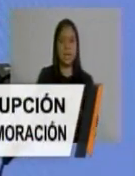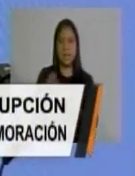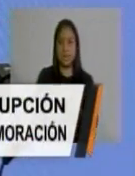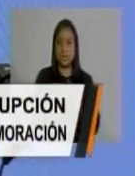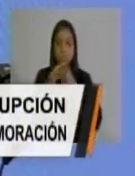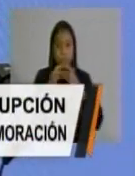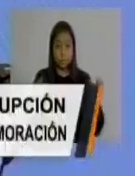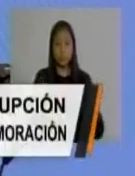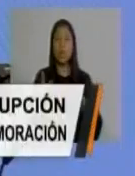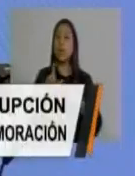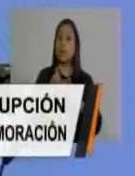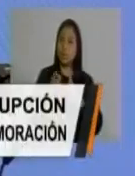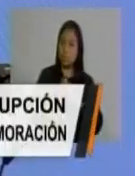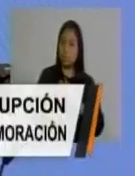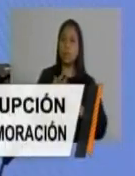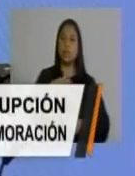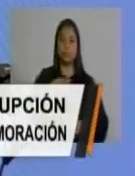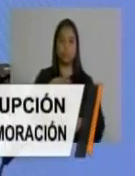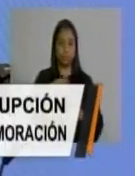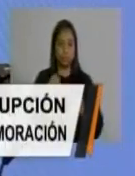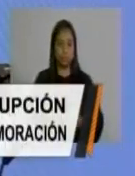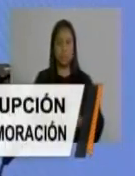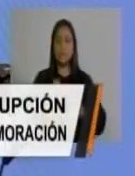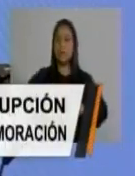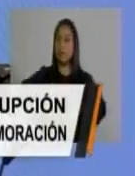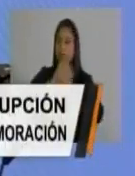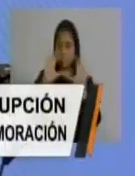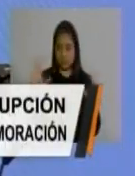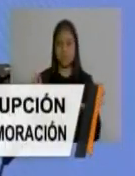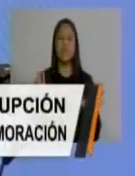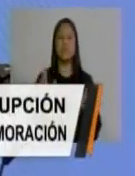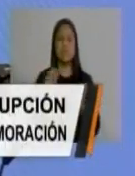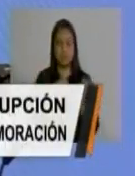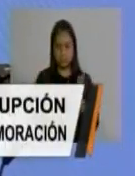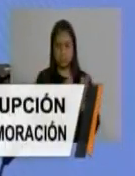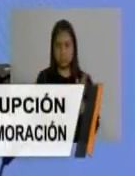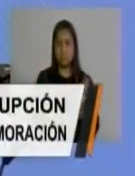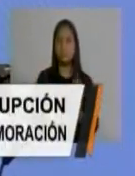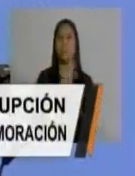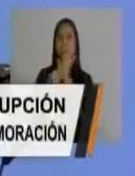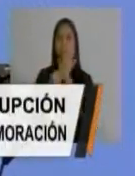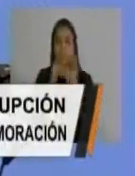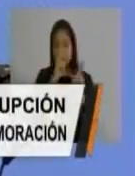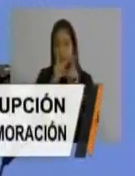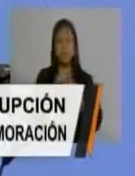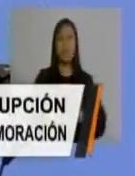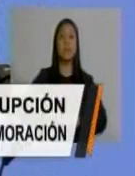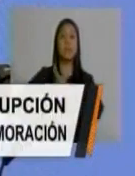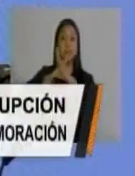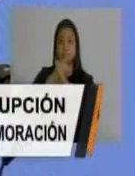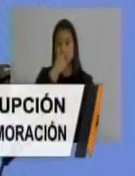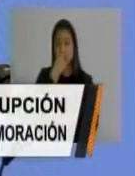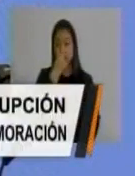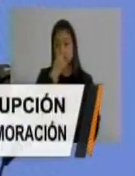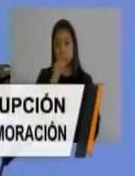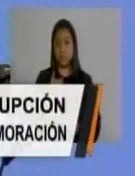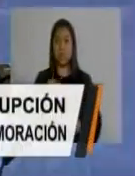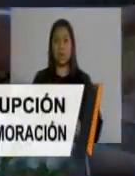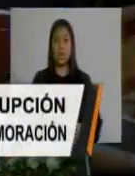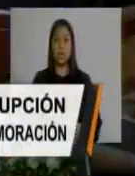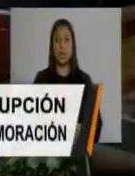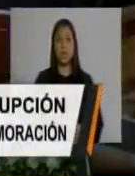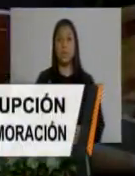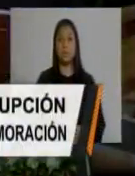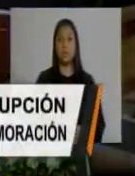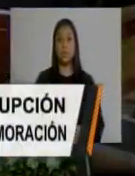público, la cultura de la probidad, la transparencia, la rendición de cuentas y la prevención de la corrupción y la impunidad.